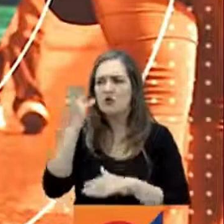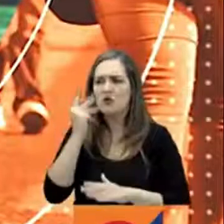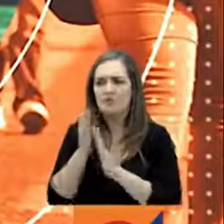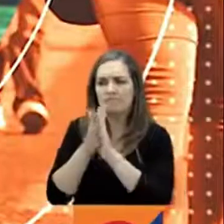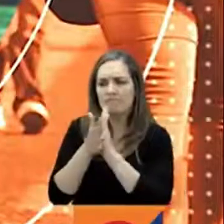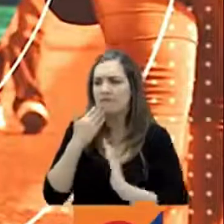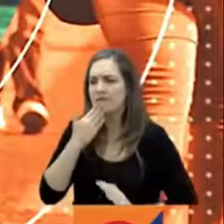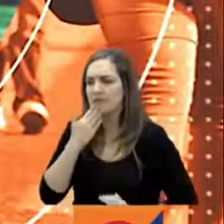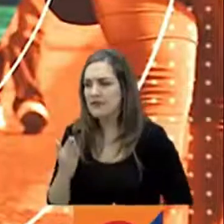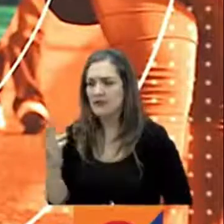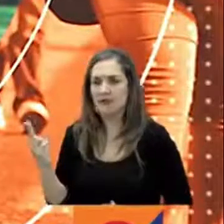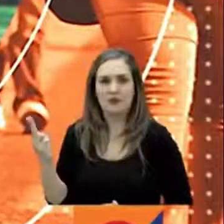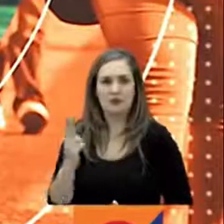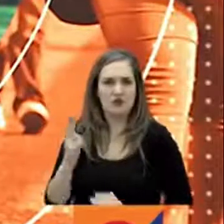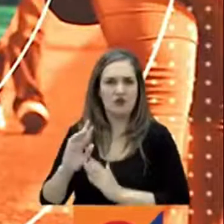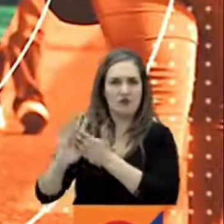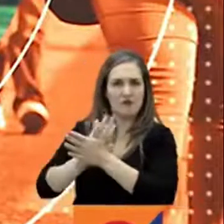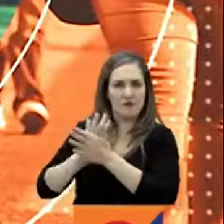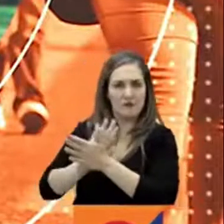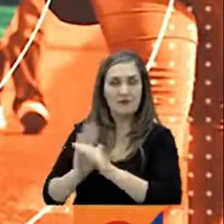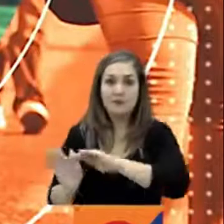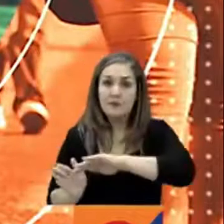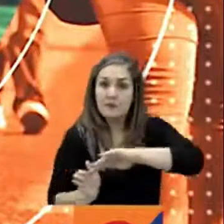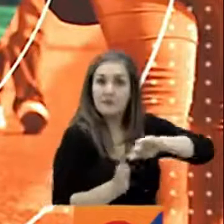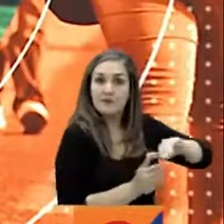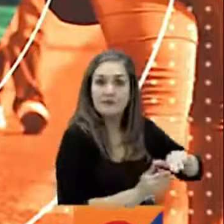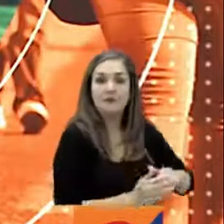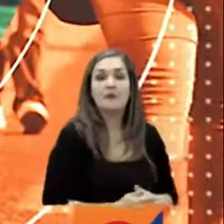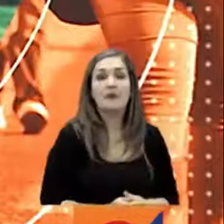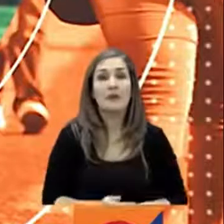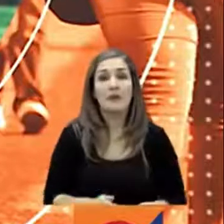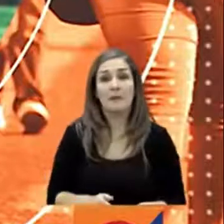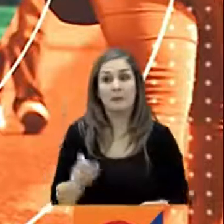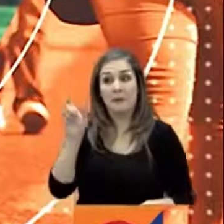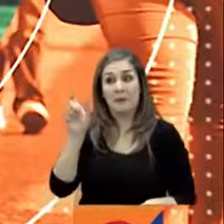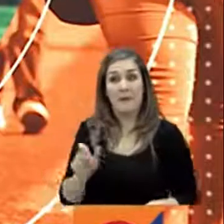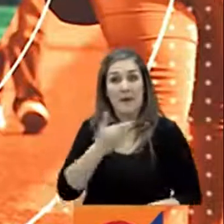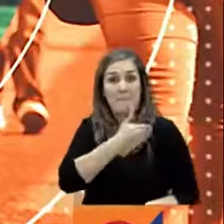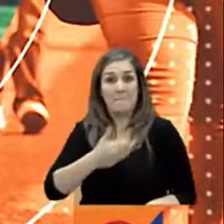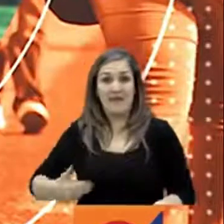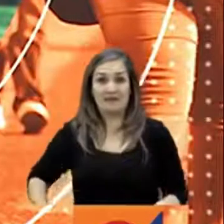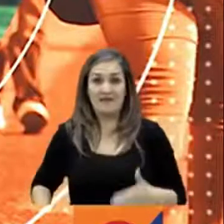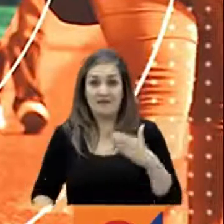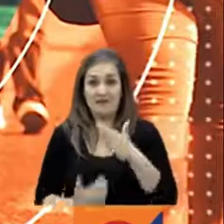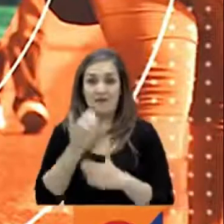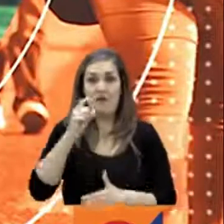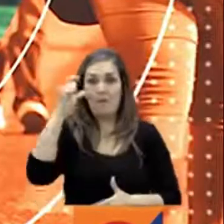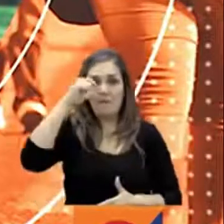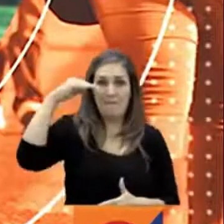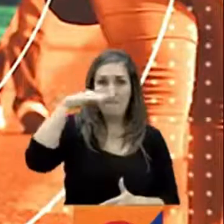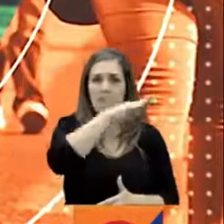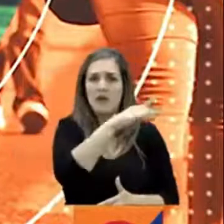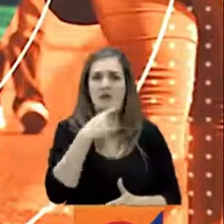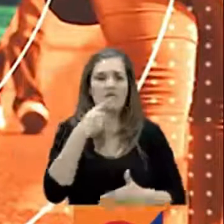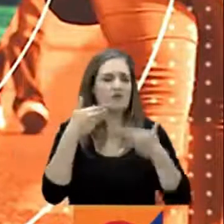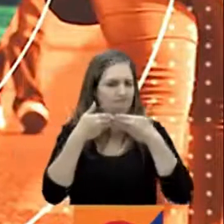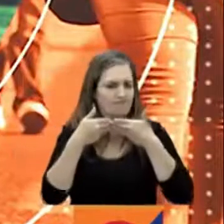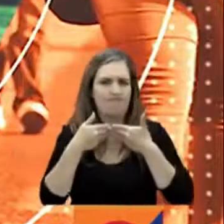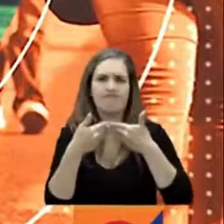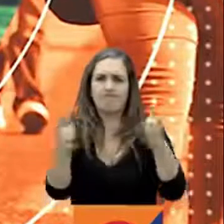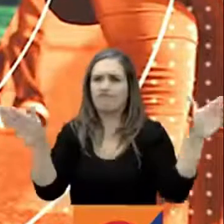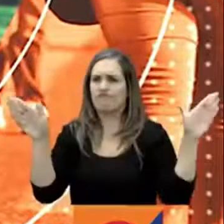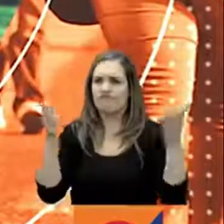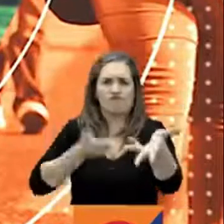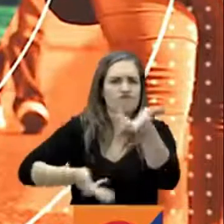24/7, Luisa, John, muchas gracias por esta información. Y el anuncio del presidente electo sobre la reapertura total de las fronteras con